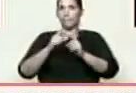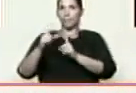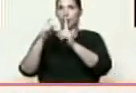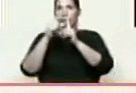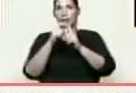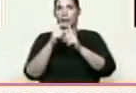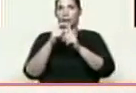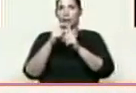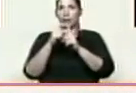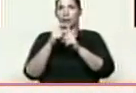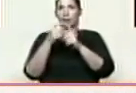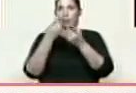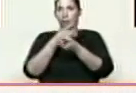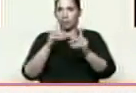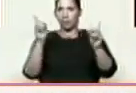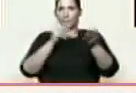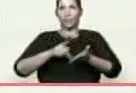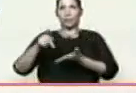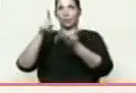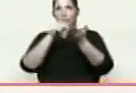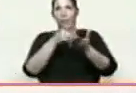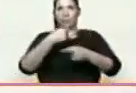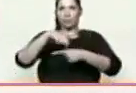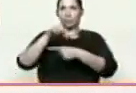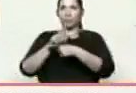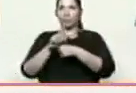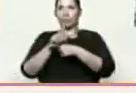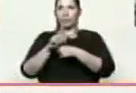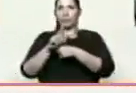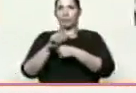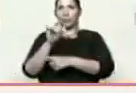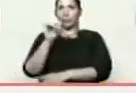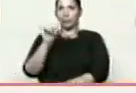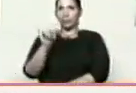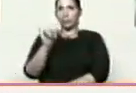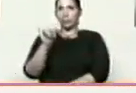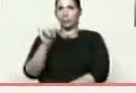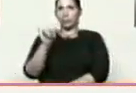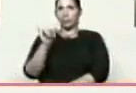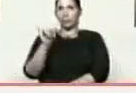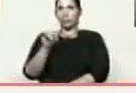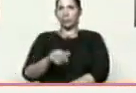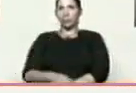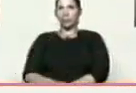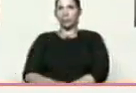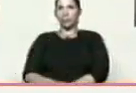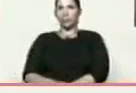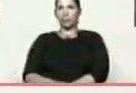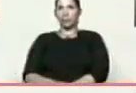Decisoria, democracia participativa protagónica y decisoria. Algún día le agregaremos.